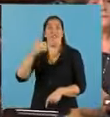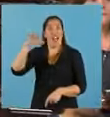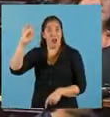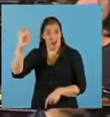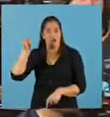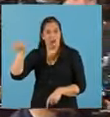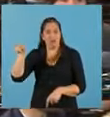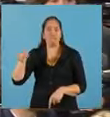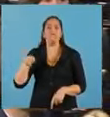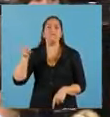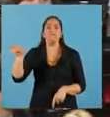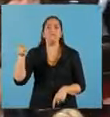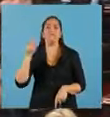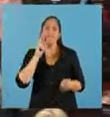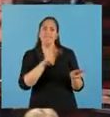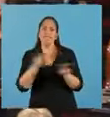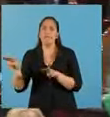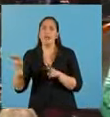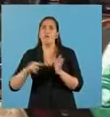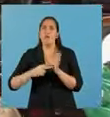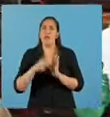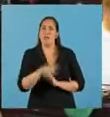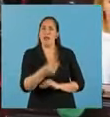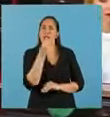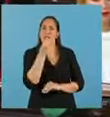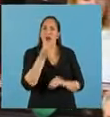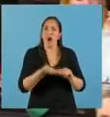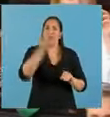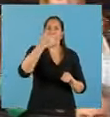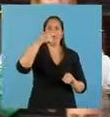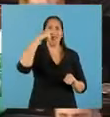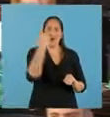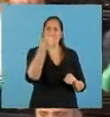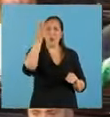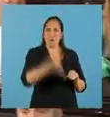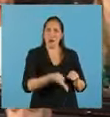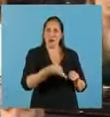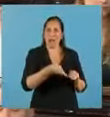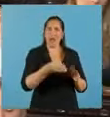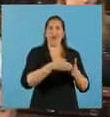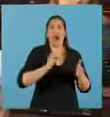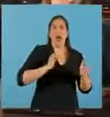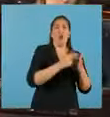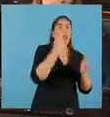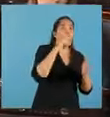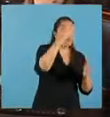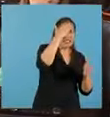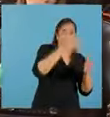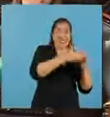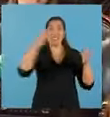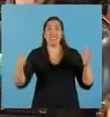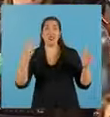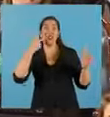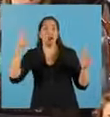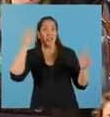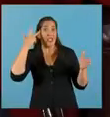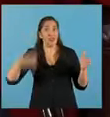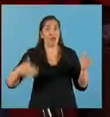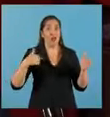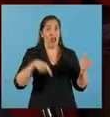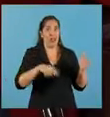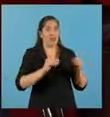que la inseguridad alimentaria tuvo un incremento del 71% entre el 2015 y el 2018 en nuestro